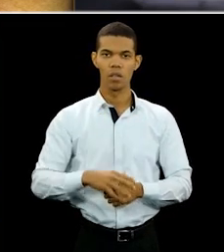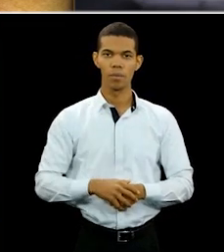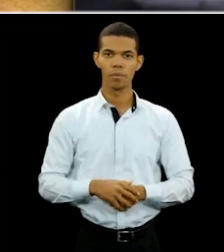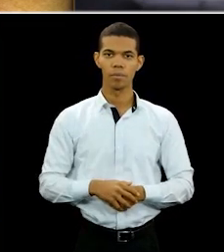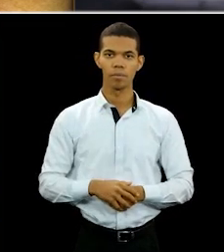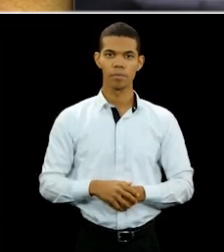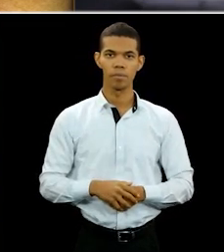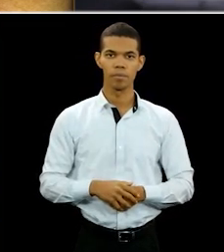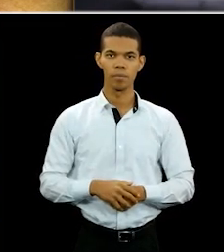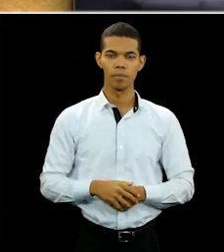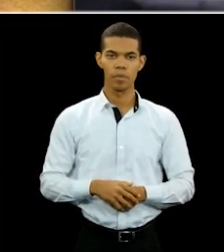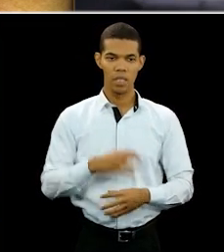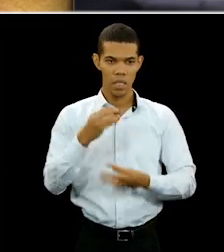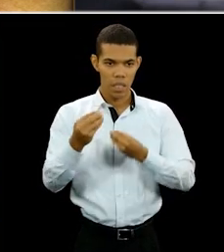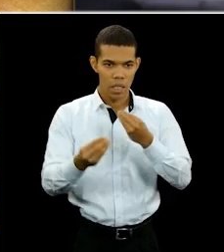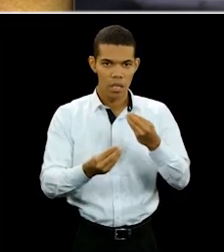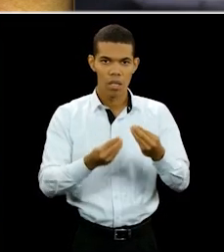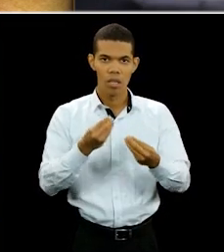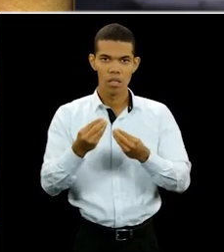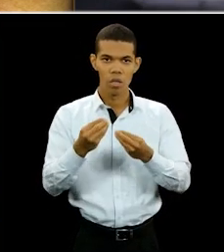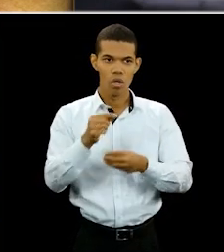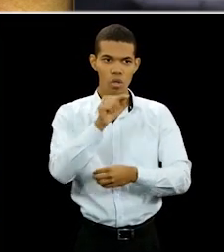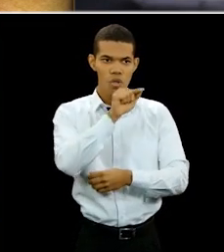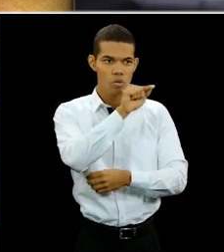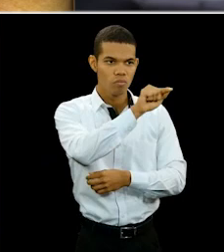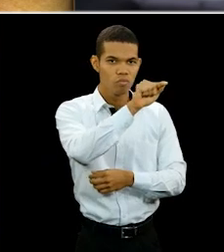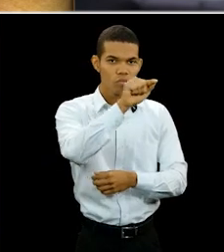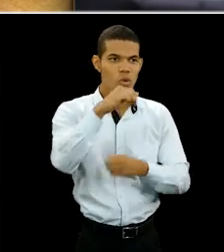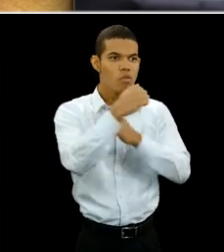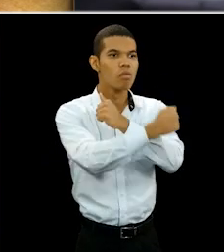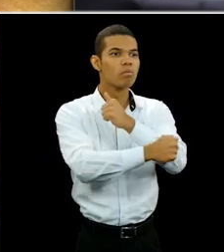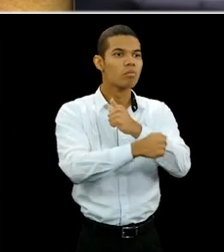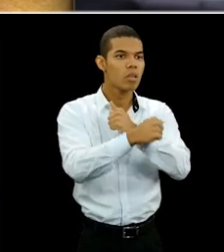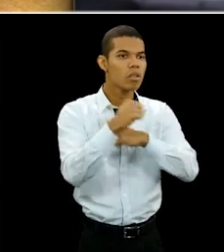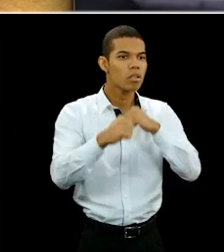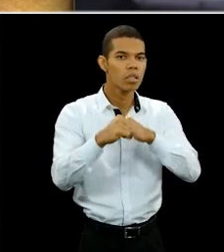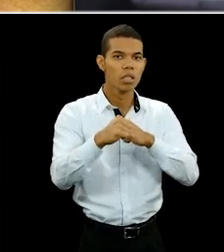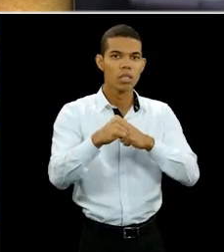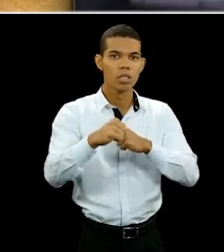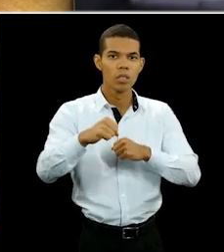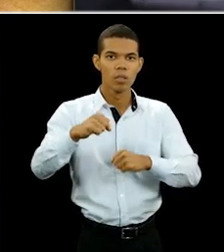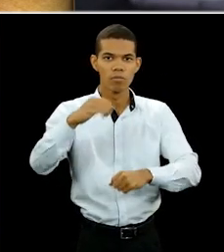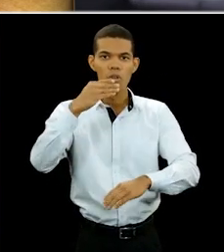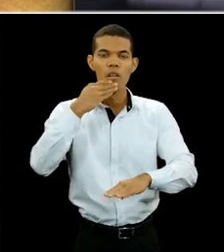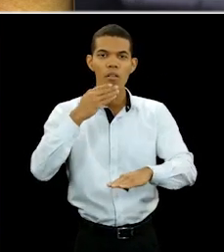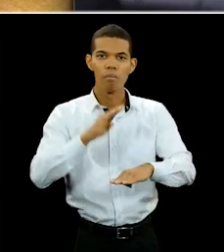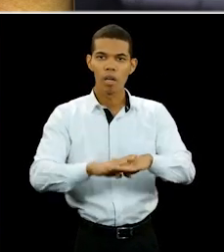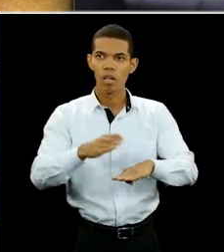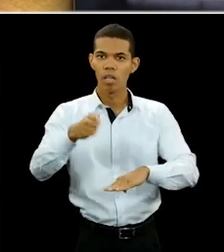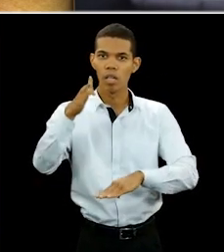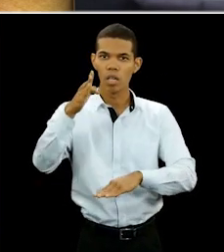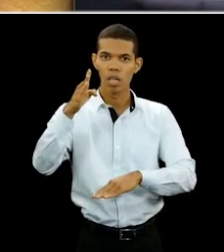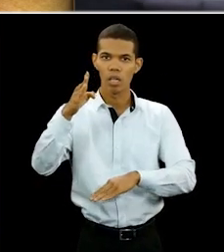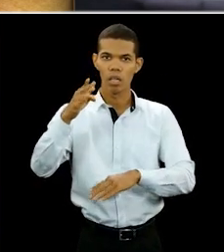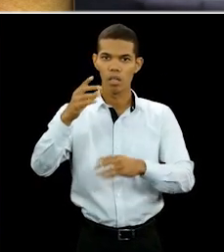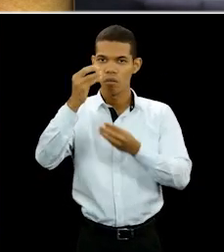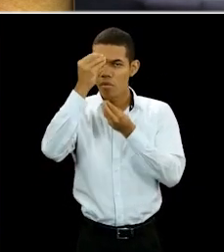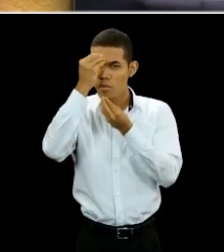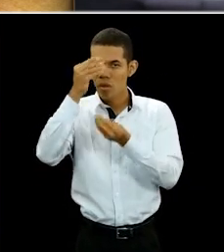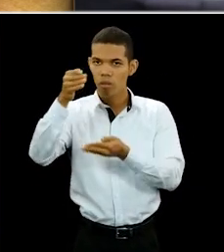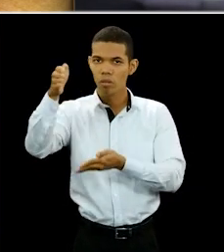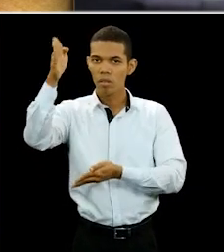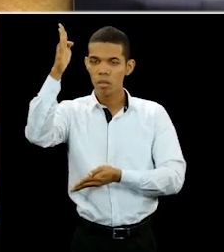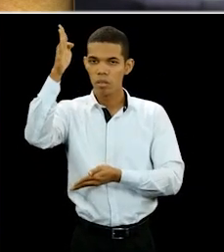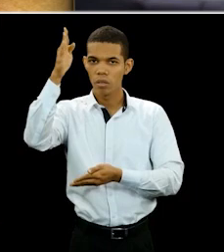según lo ha dicho porque pecis contra Jehová y no oísteis su voz por eso os ha venido esto verso